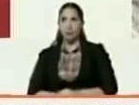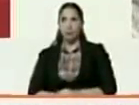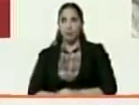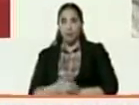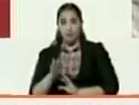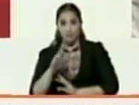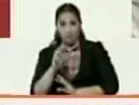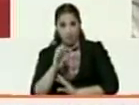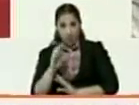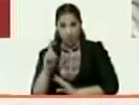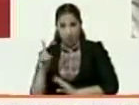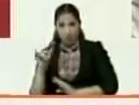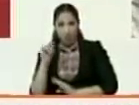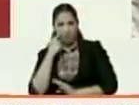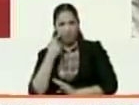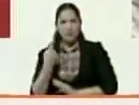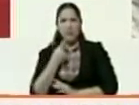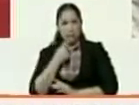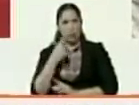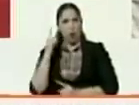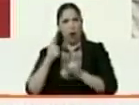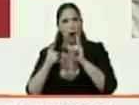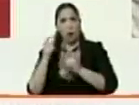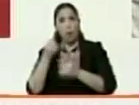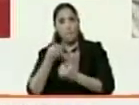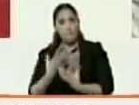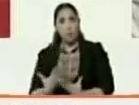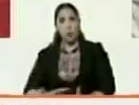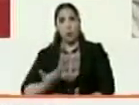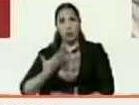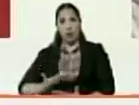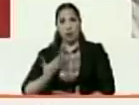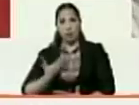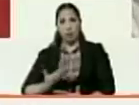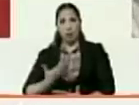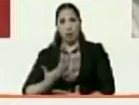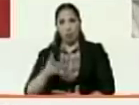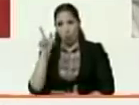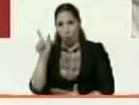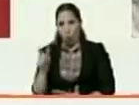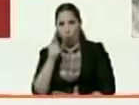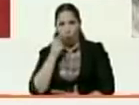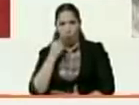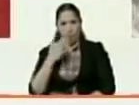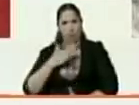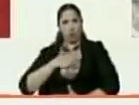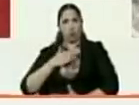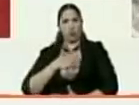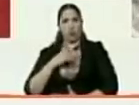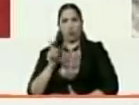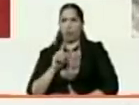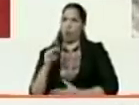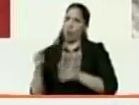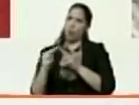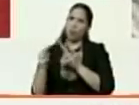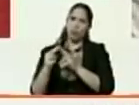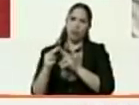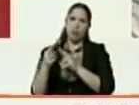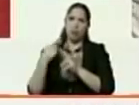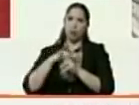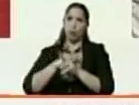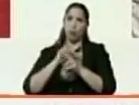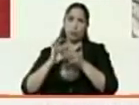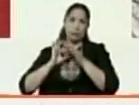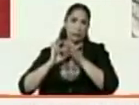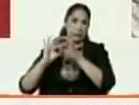Freddy Bernal dijo hoy algo bien importante. Freddy Bernal y yo no nos conocimos y nos hicimos